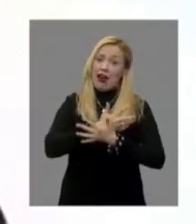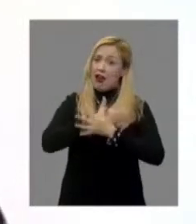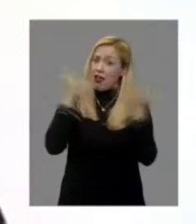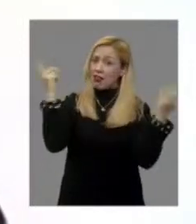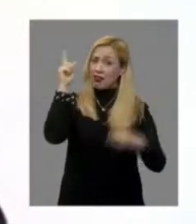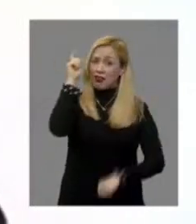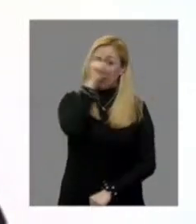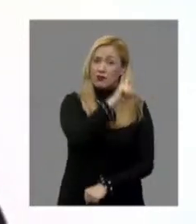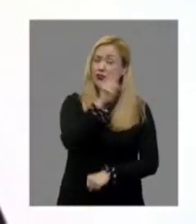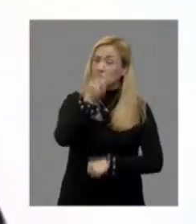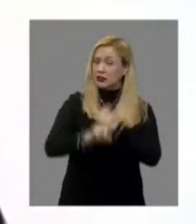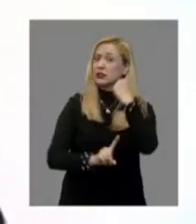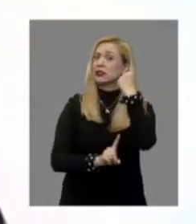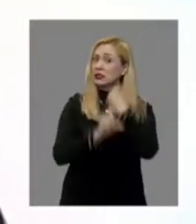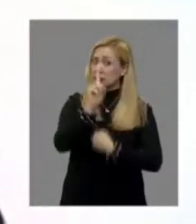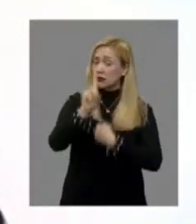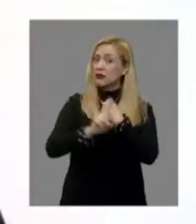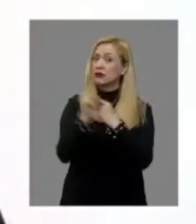y